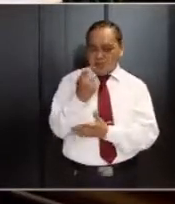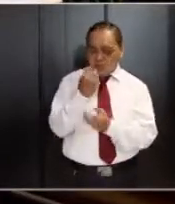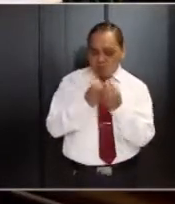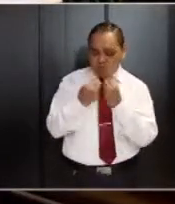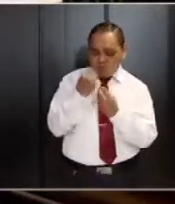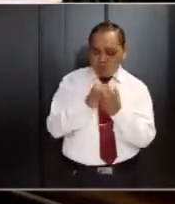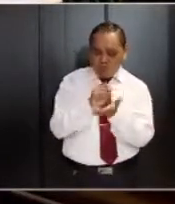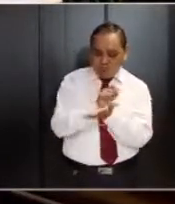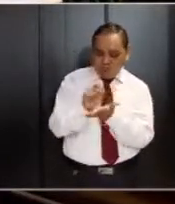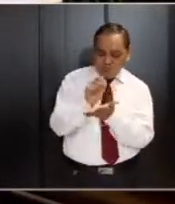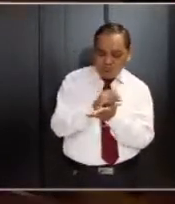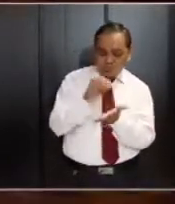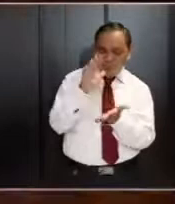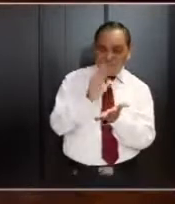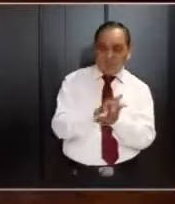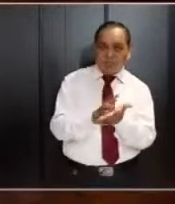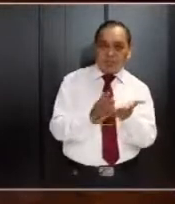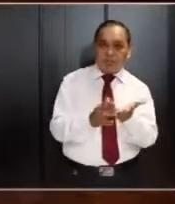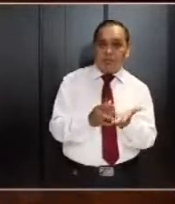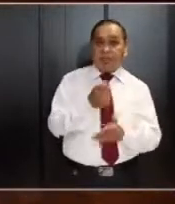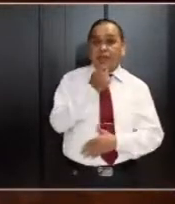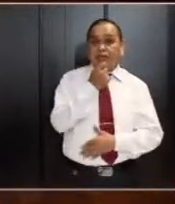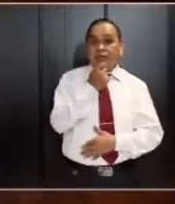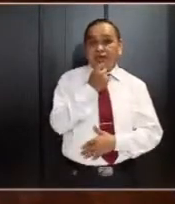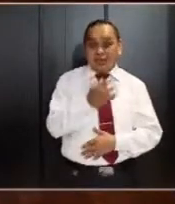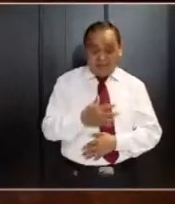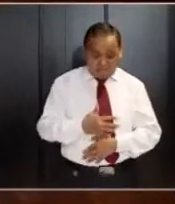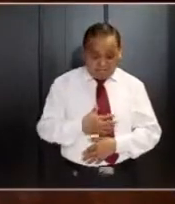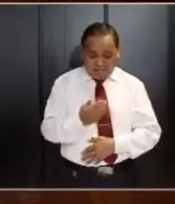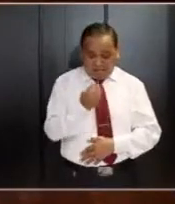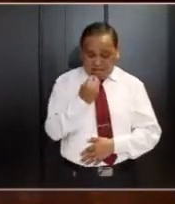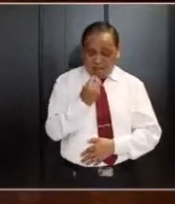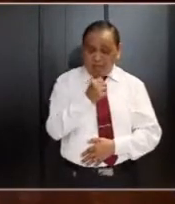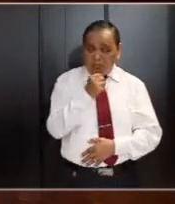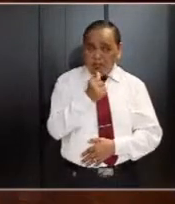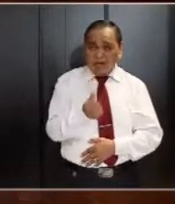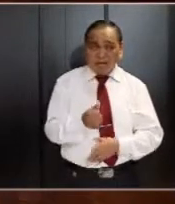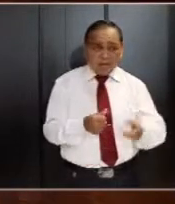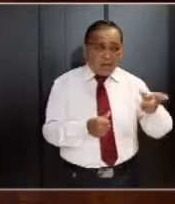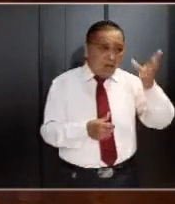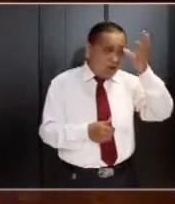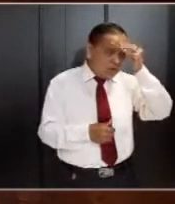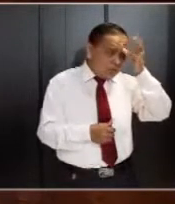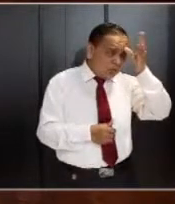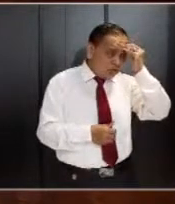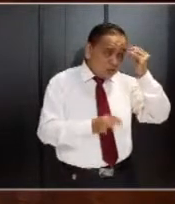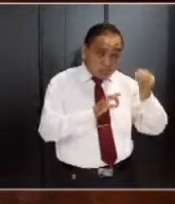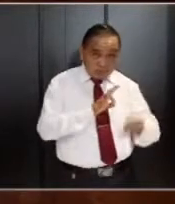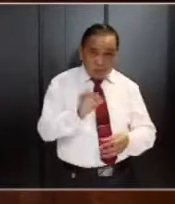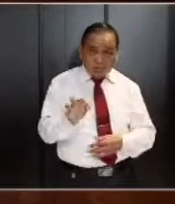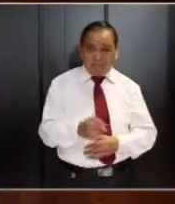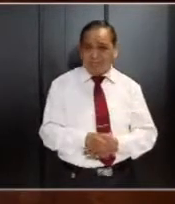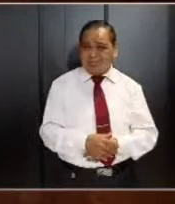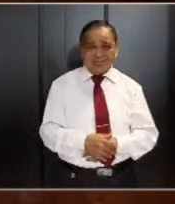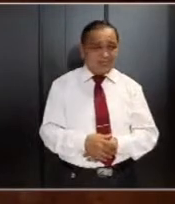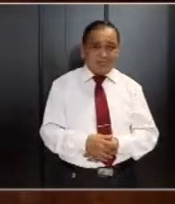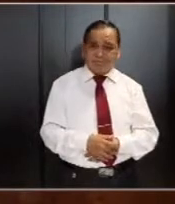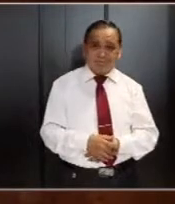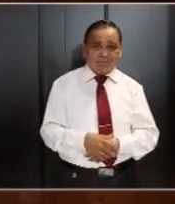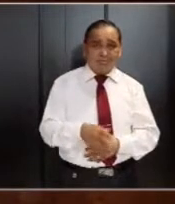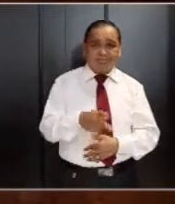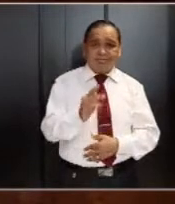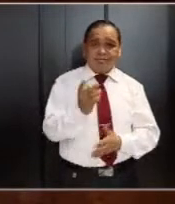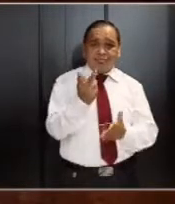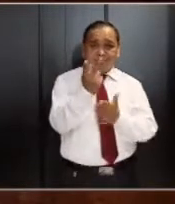apunto, Tomasita. Y los niños cuando llegan con el estómago vacío, ¿cómo puede aprender un niño así difícilmente? Entonces, pues echar a